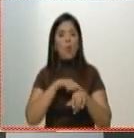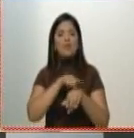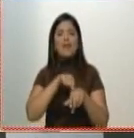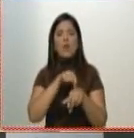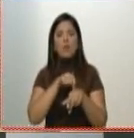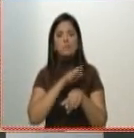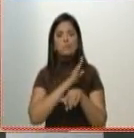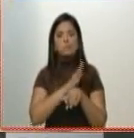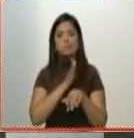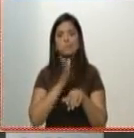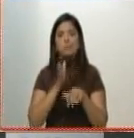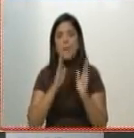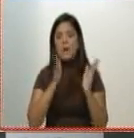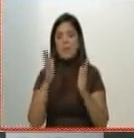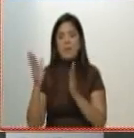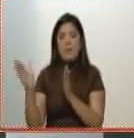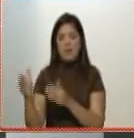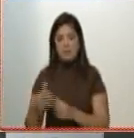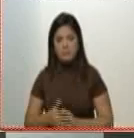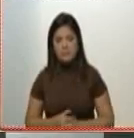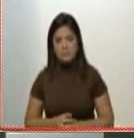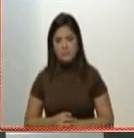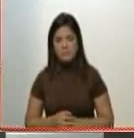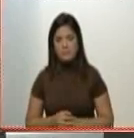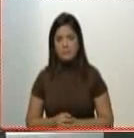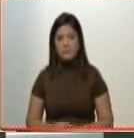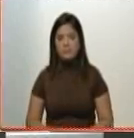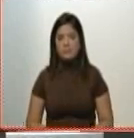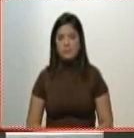Rodríguez, compañero.